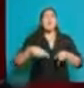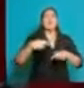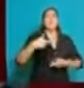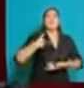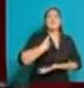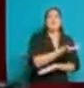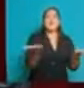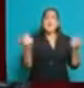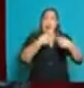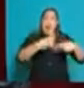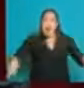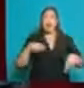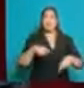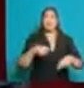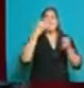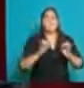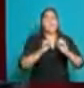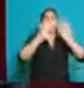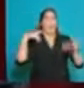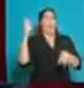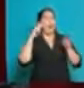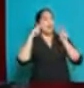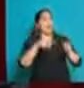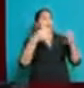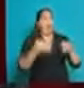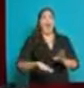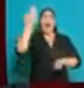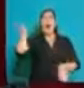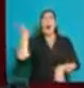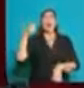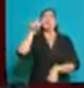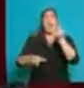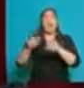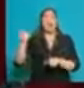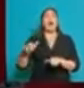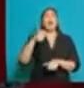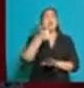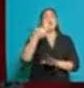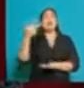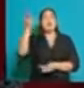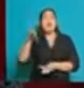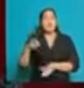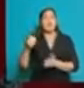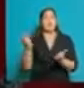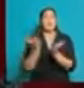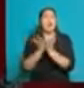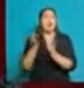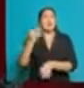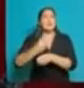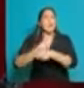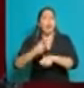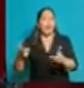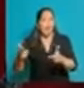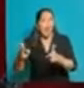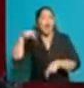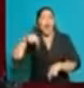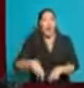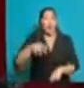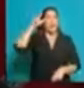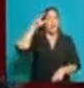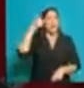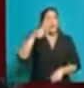el 63% de los que los recibían no habían terminado el secundario. Hoy, el